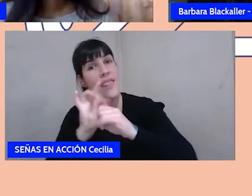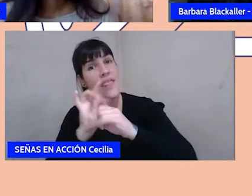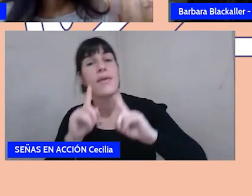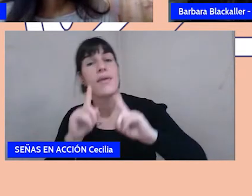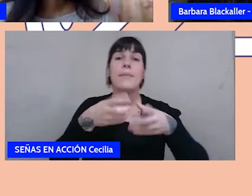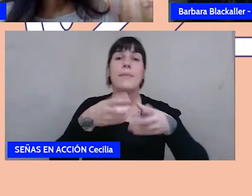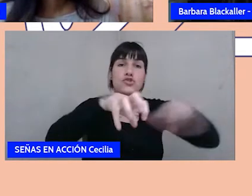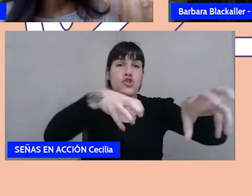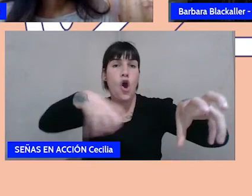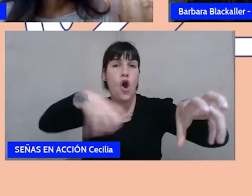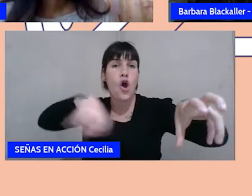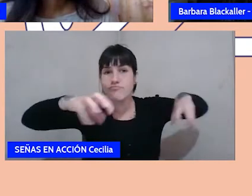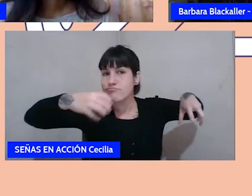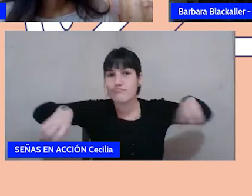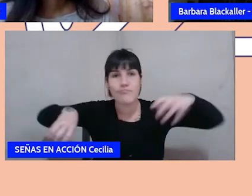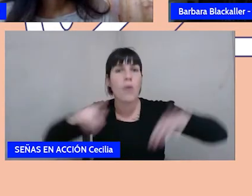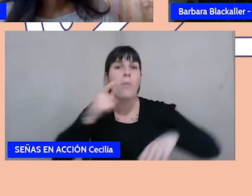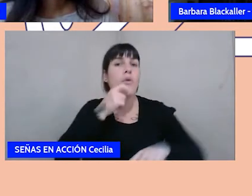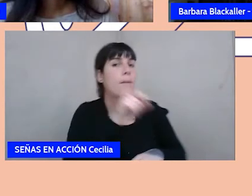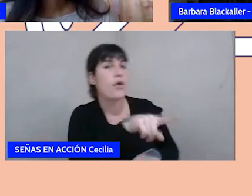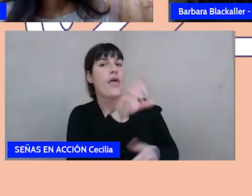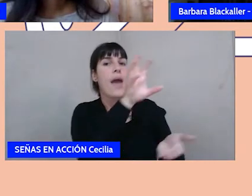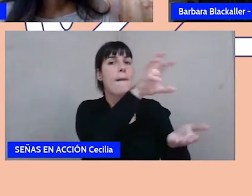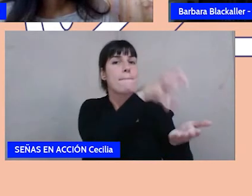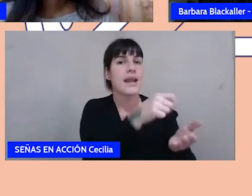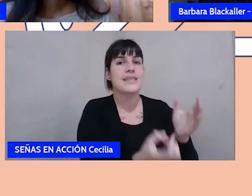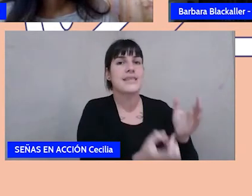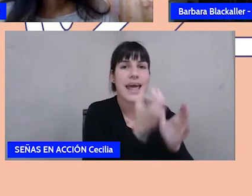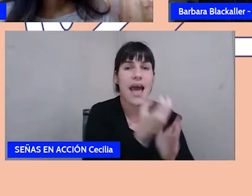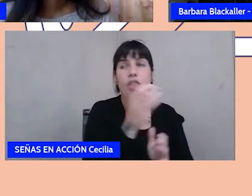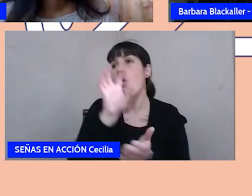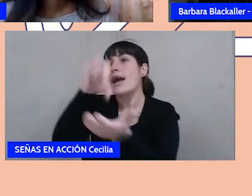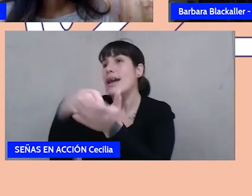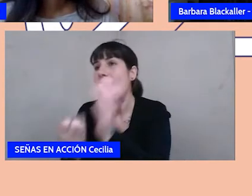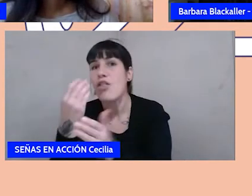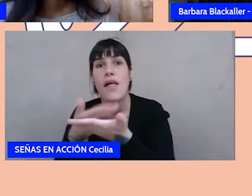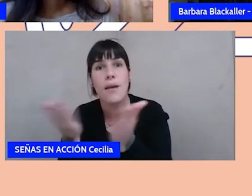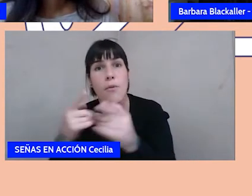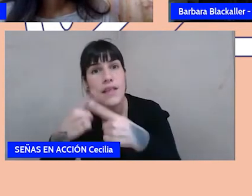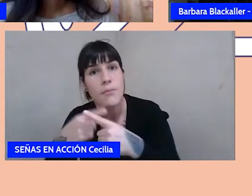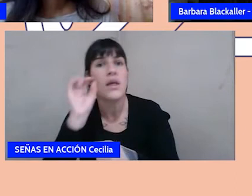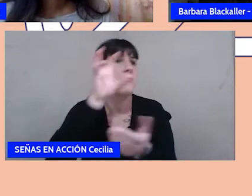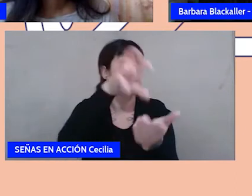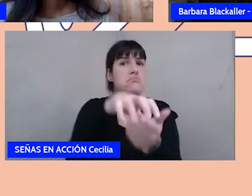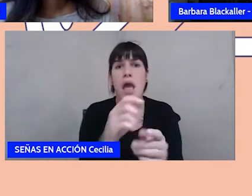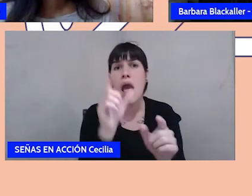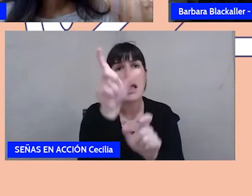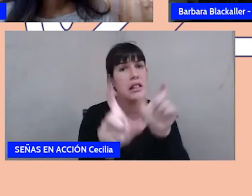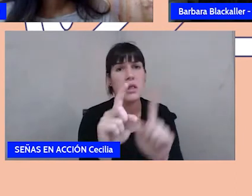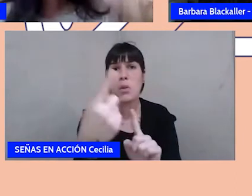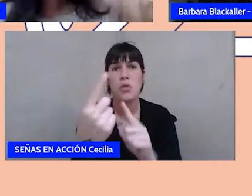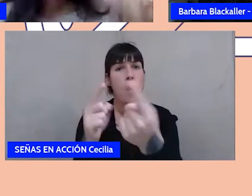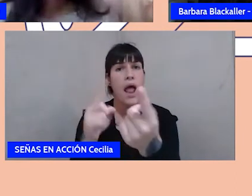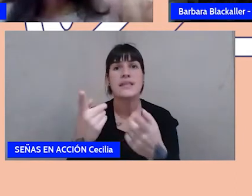a empresas de tecnología, creadores de política pública y a individuos sobre cómo pueden sumar, qué pueden hacer y qué tienen que tener en cuenta